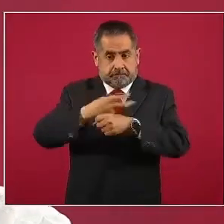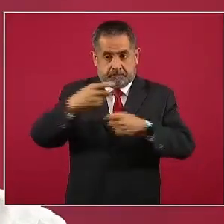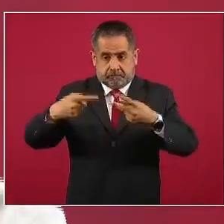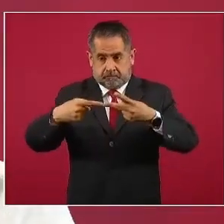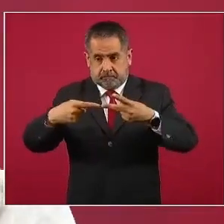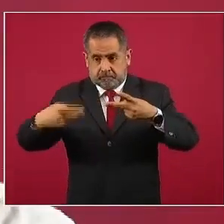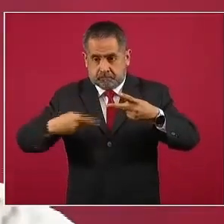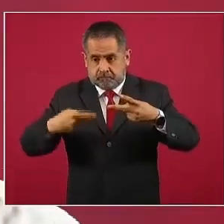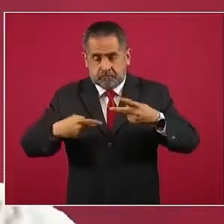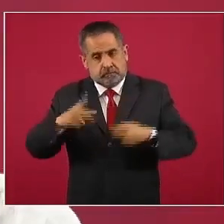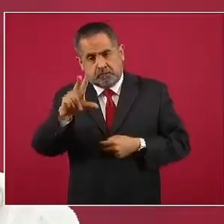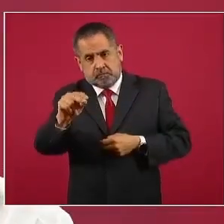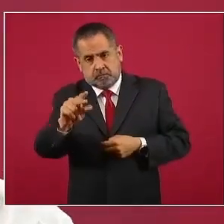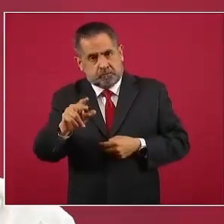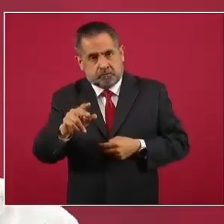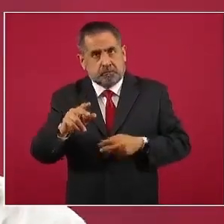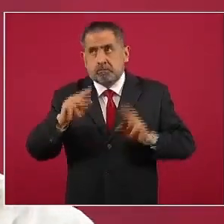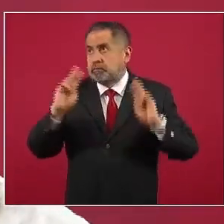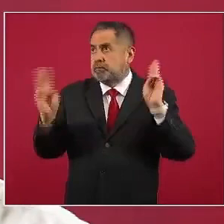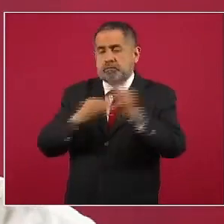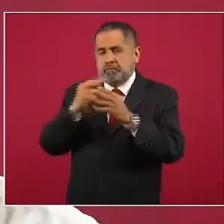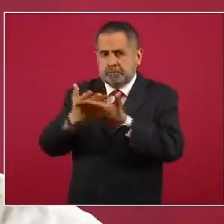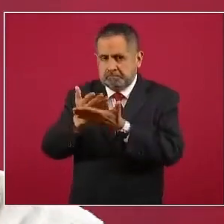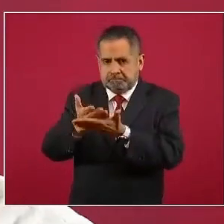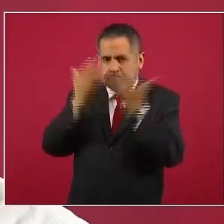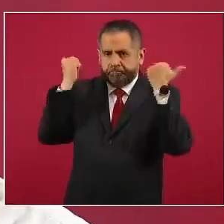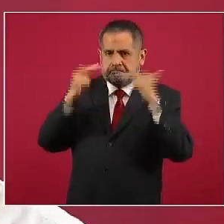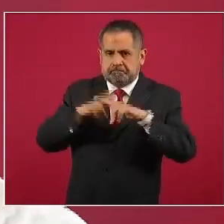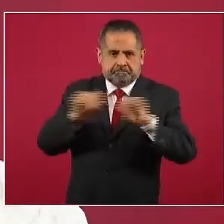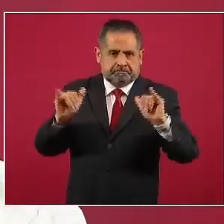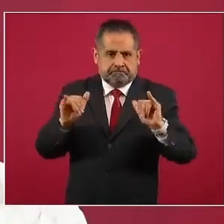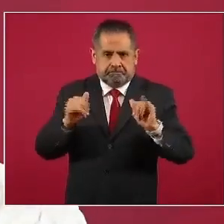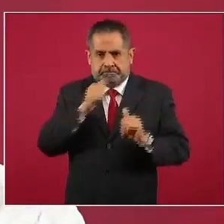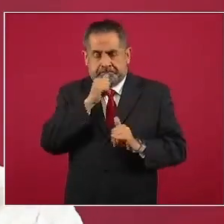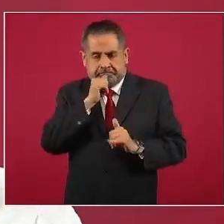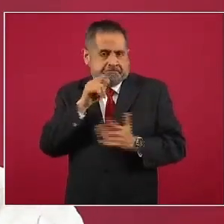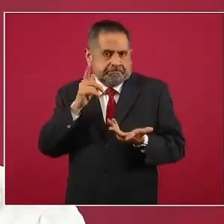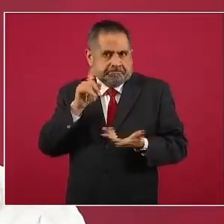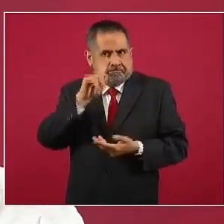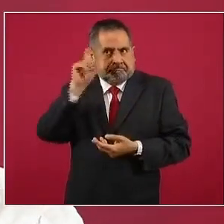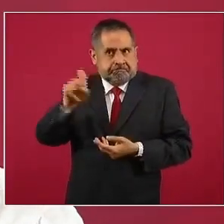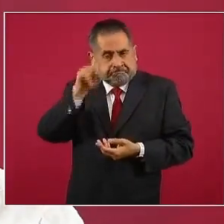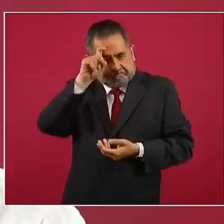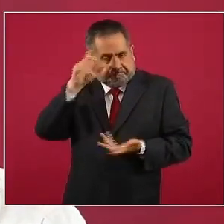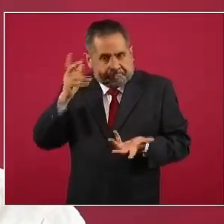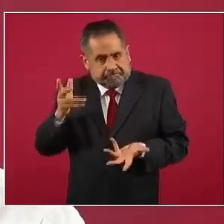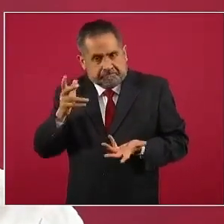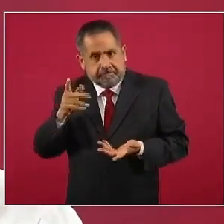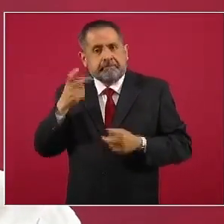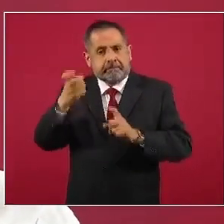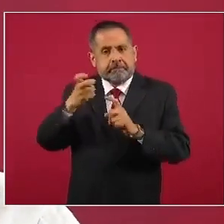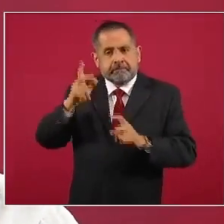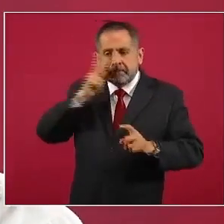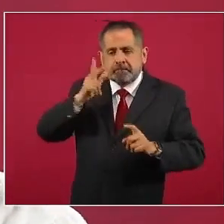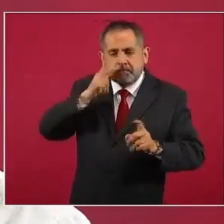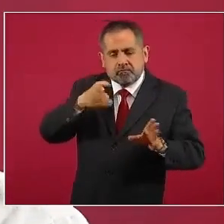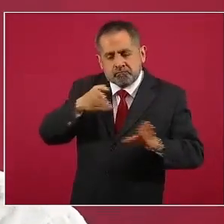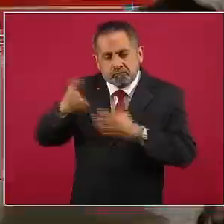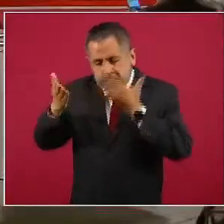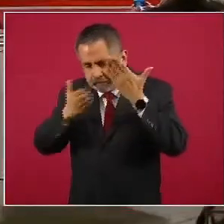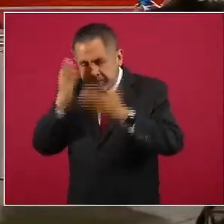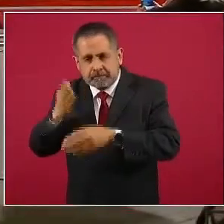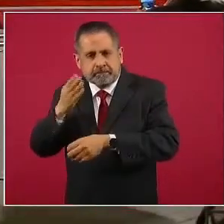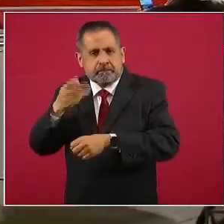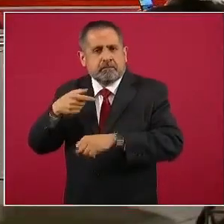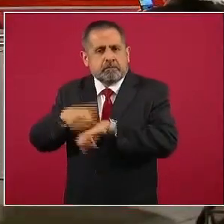la respuesta es no, nadie en el mundo lo conoce, porque precisamente es uno de los enfoques o de los objetivos de los estudios de